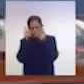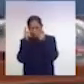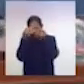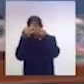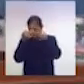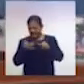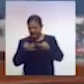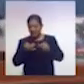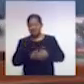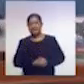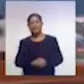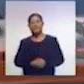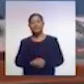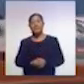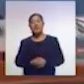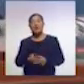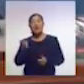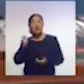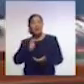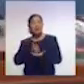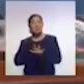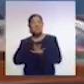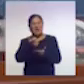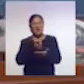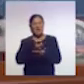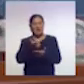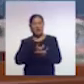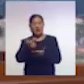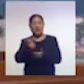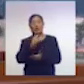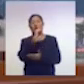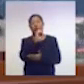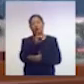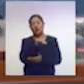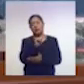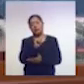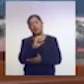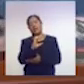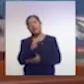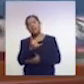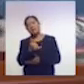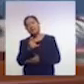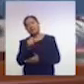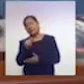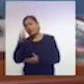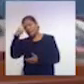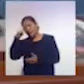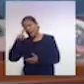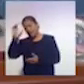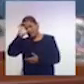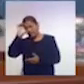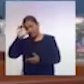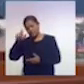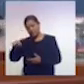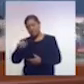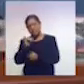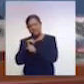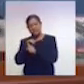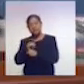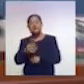presupuesto que se asigna desde el CONACYT al Sistema Nacional de Investigadores es de más de 5